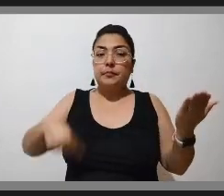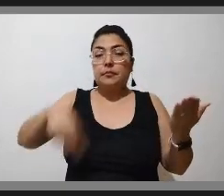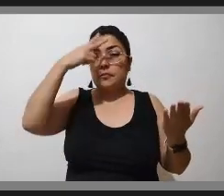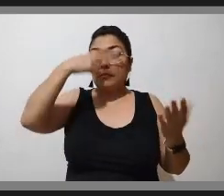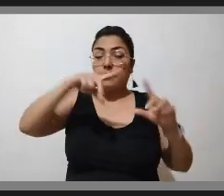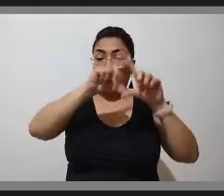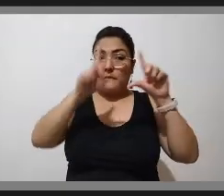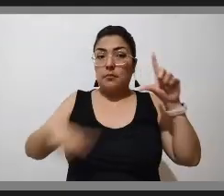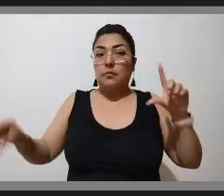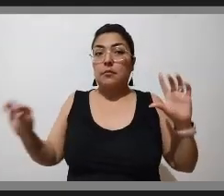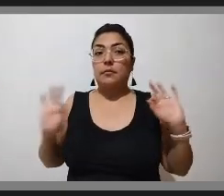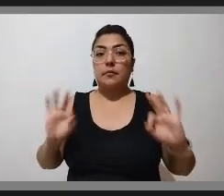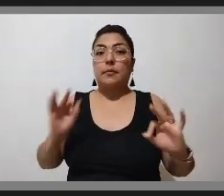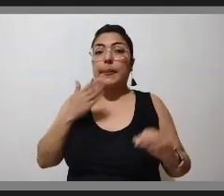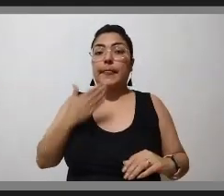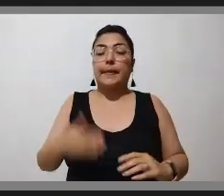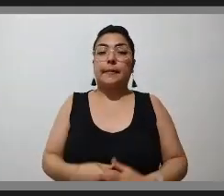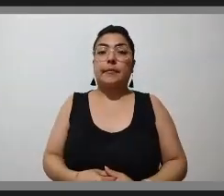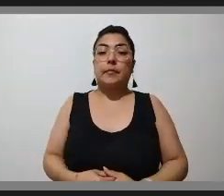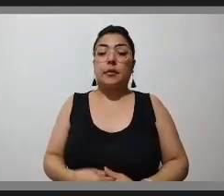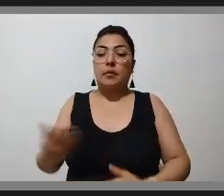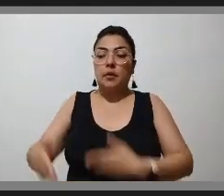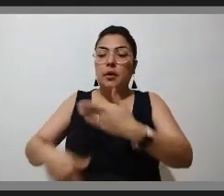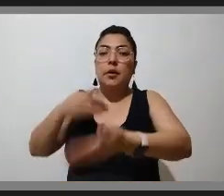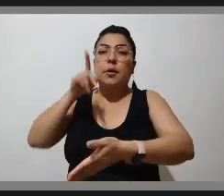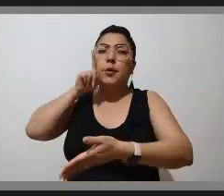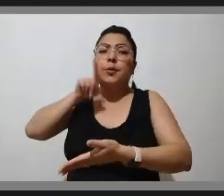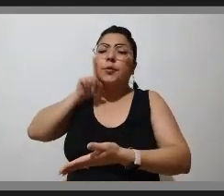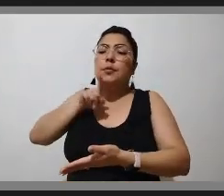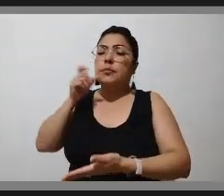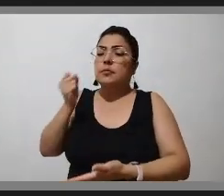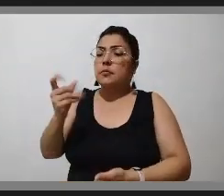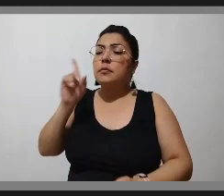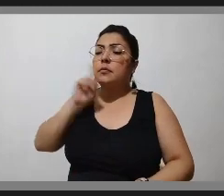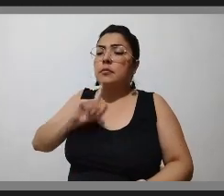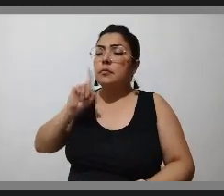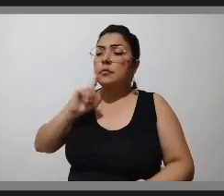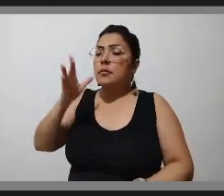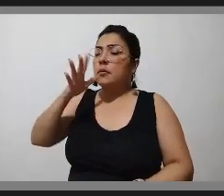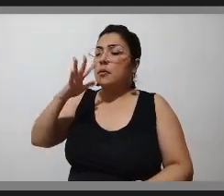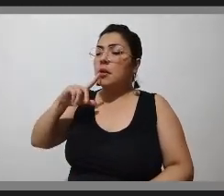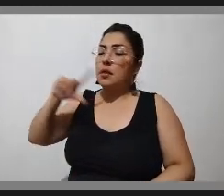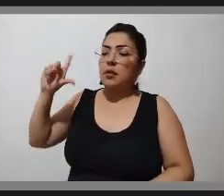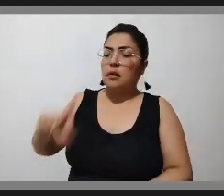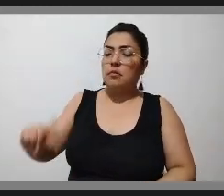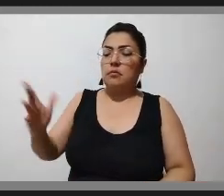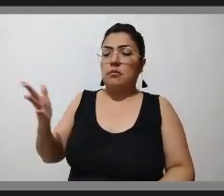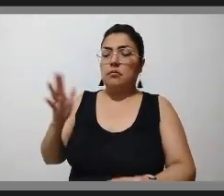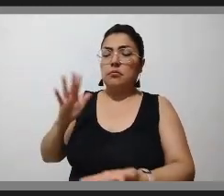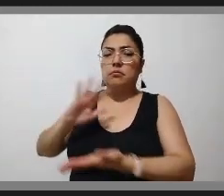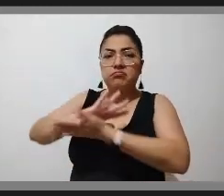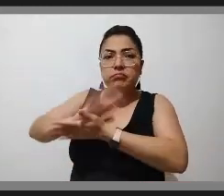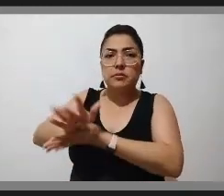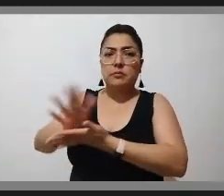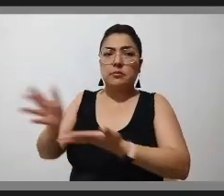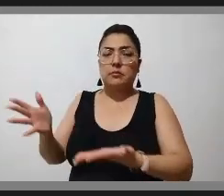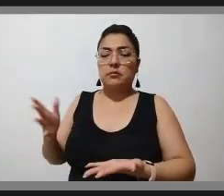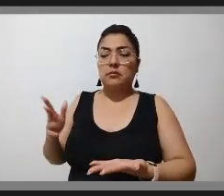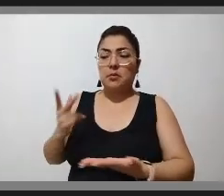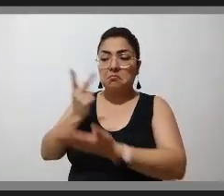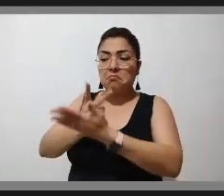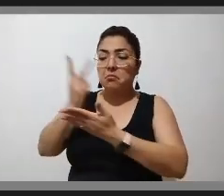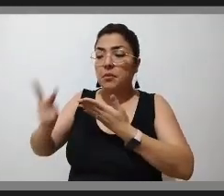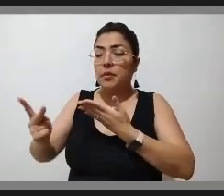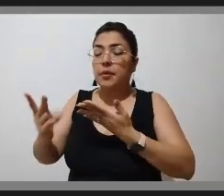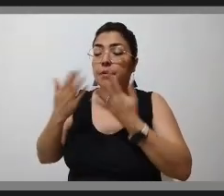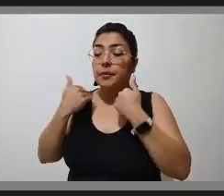actual en el que ahora vivimos. El problema es que fueron invisibilizadas, el problema es que no fueron recompensadas. ¿Y qué generó esto?